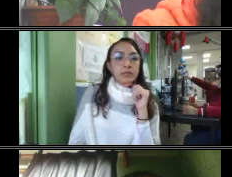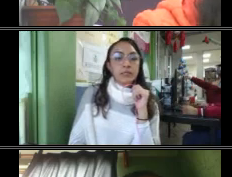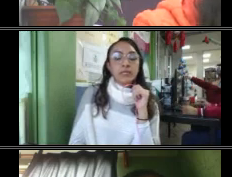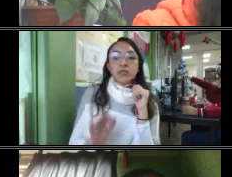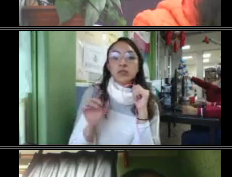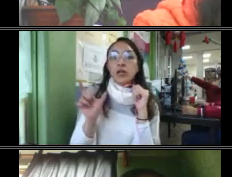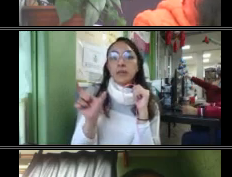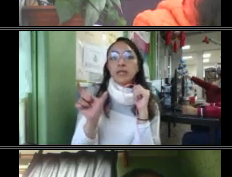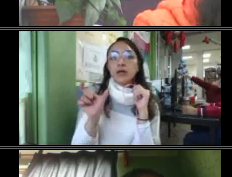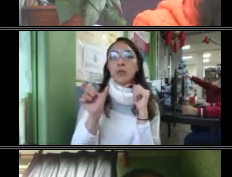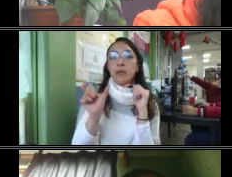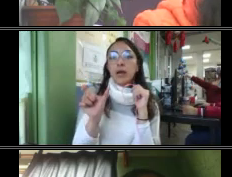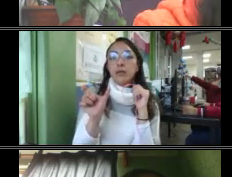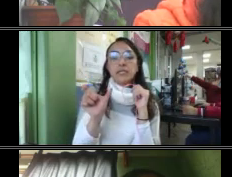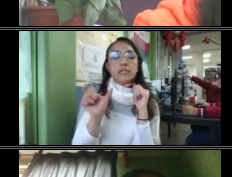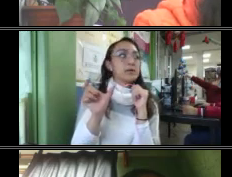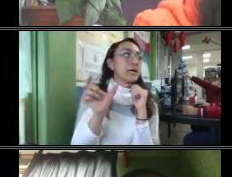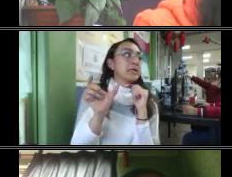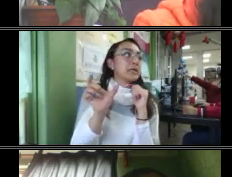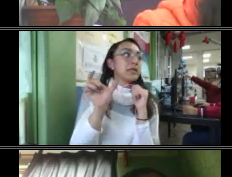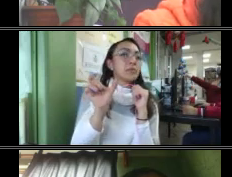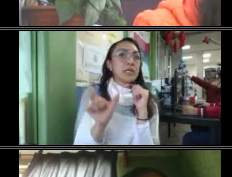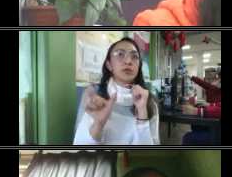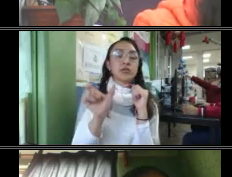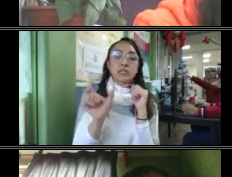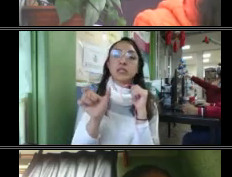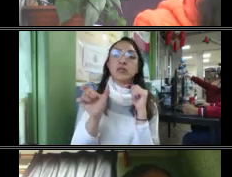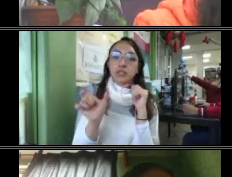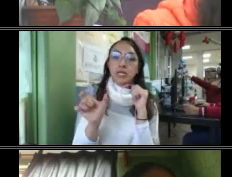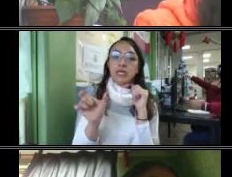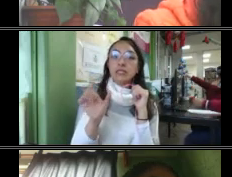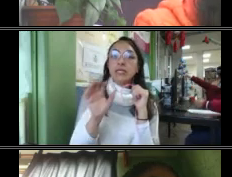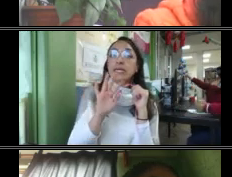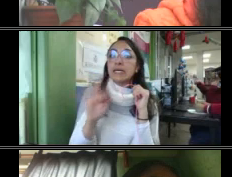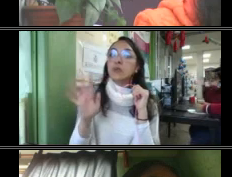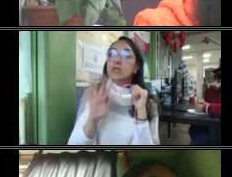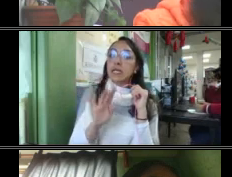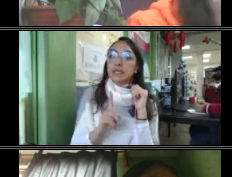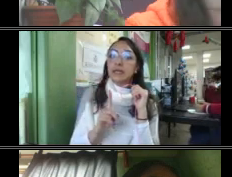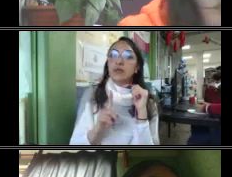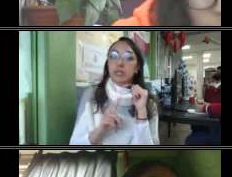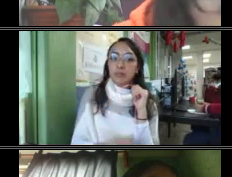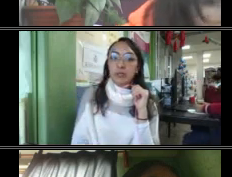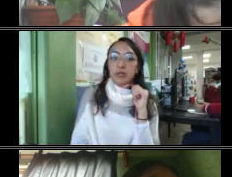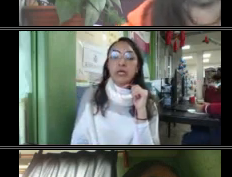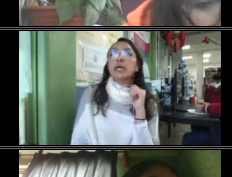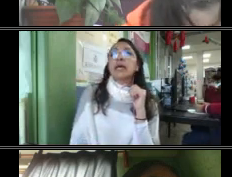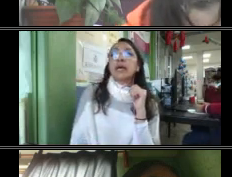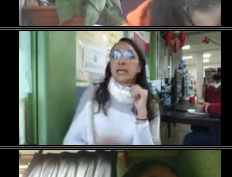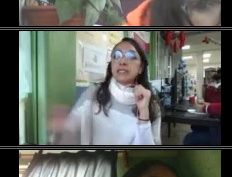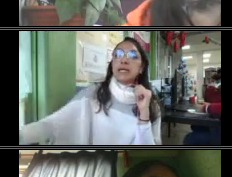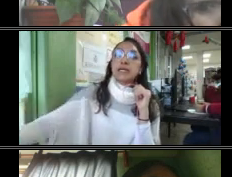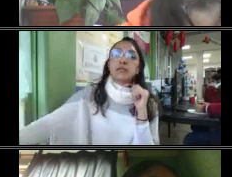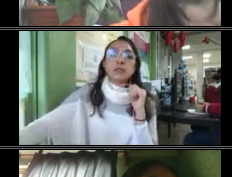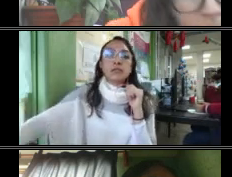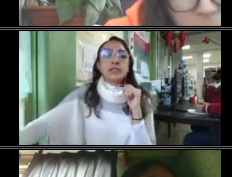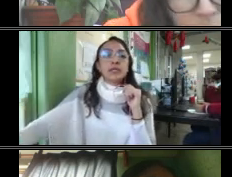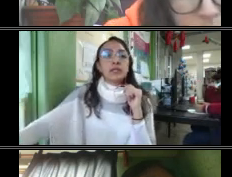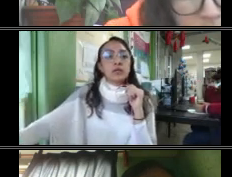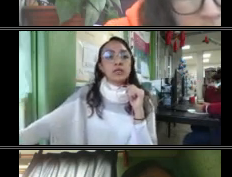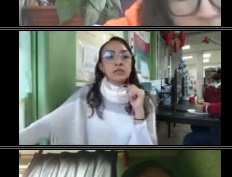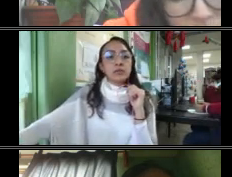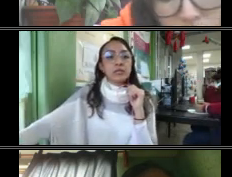van a servir solamente con palabras que van de menos de 5 señas y que es un deletreo rápido. Esta es